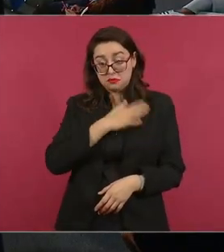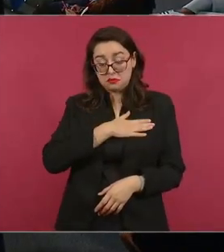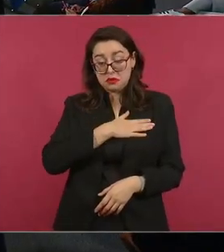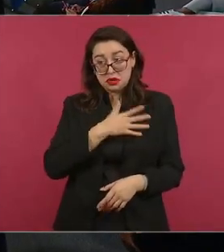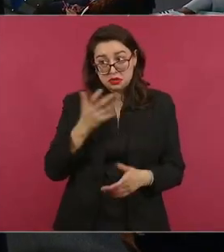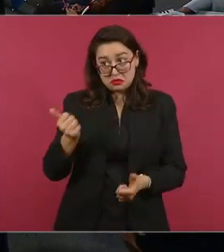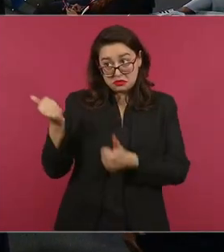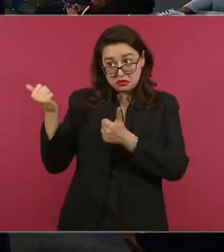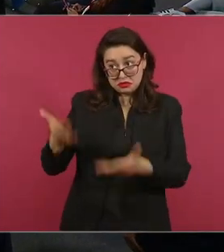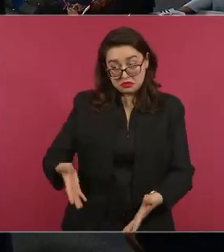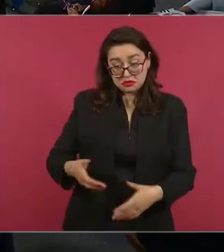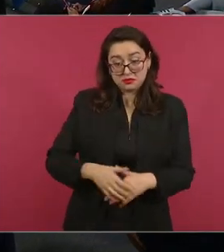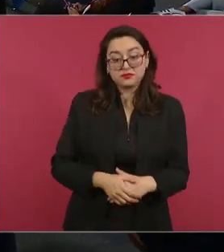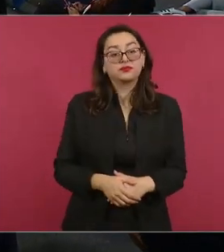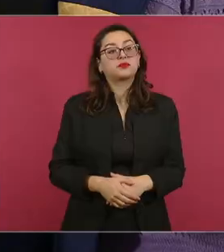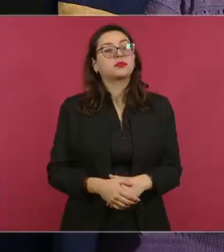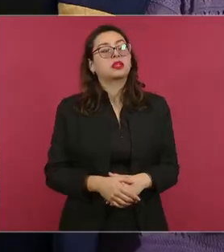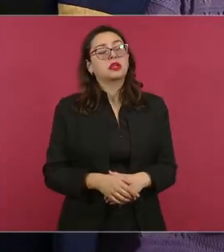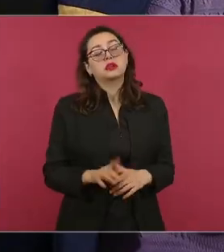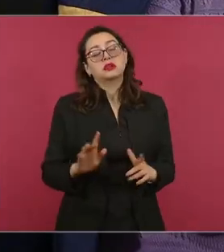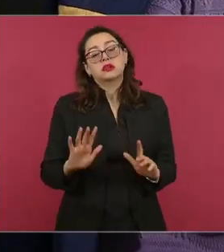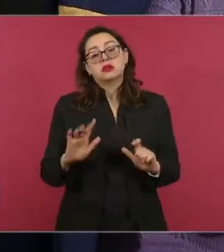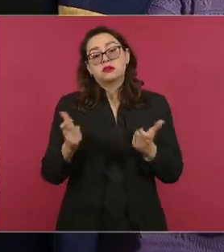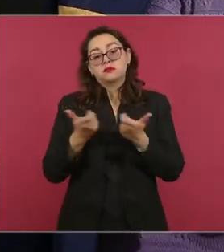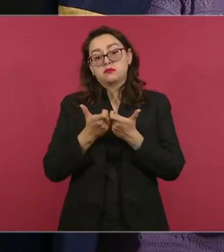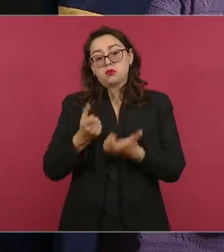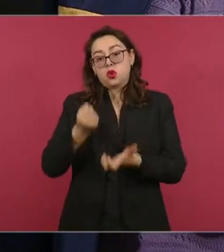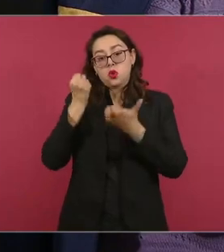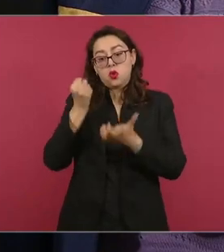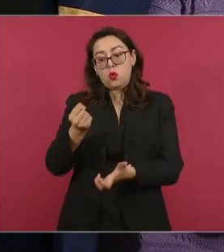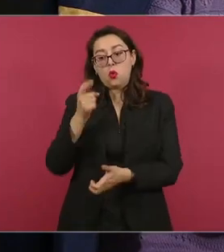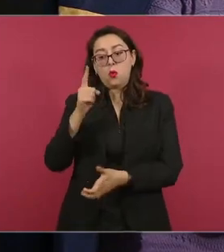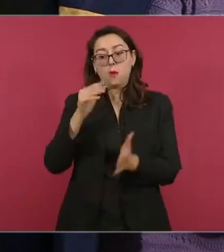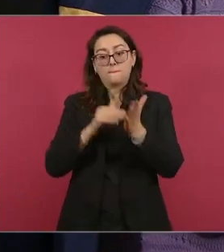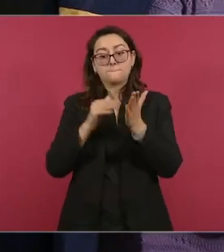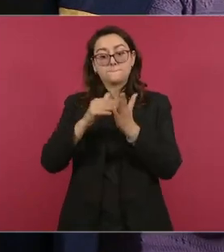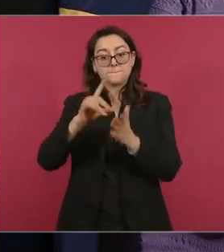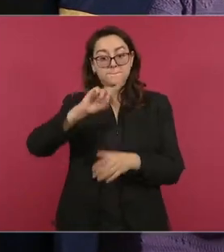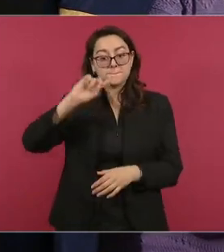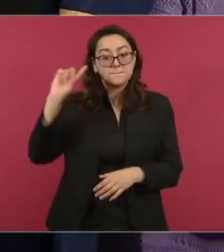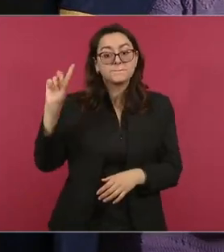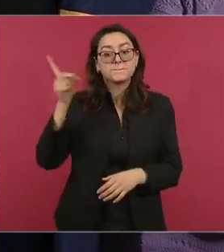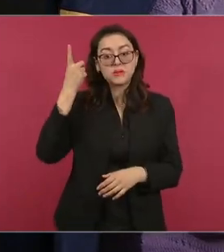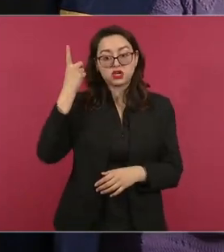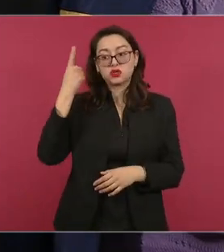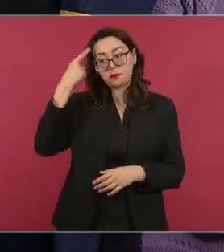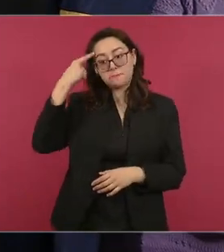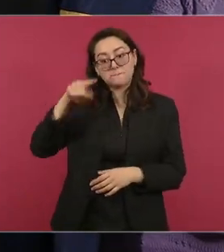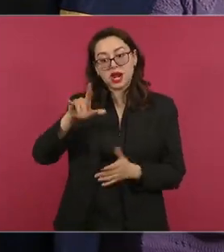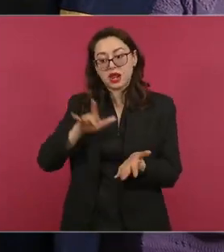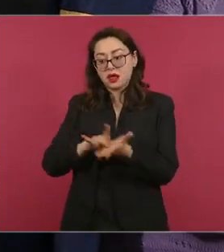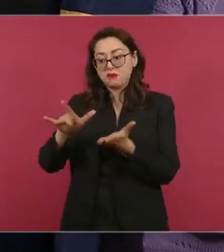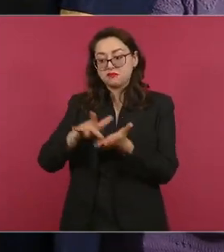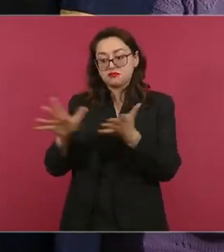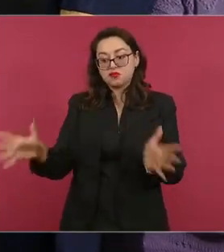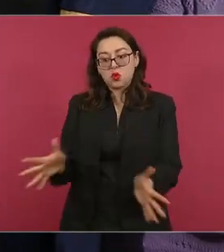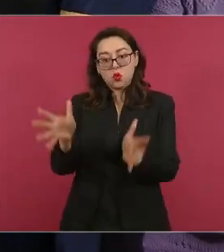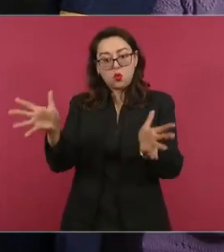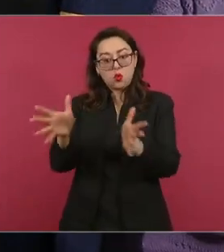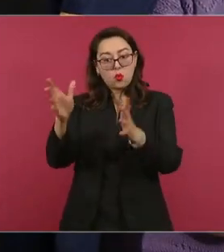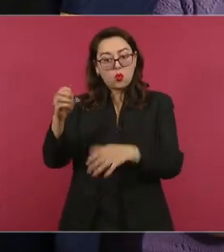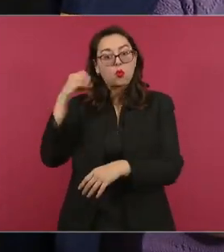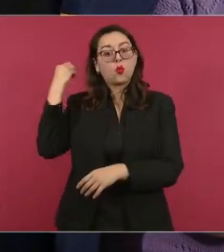Es una inversión de $1,000,000 ahí en Oaxaca de Juárez. Y bueno, pues el gobernador dijo que